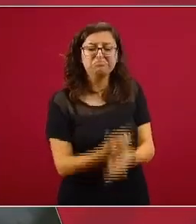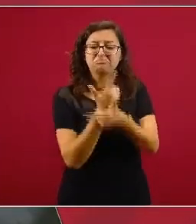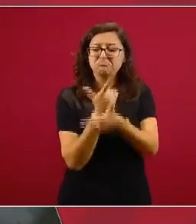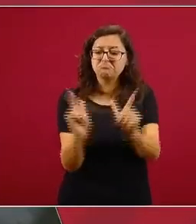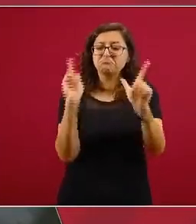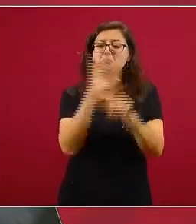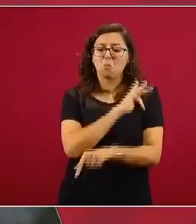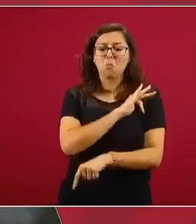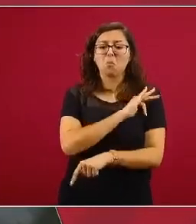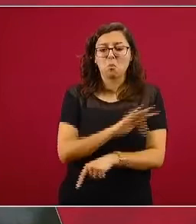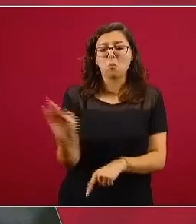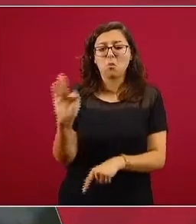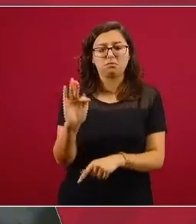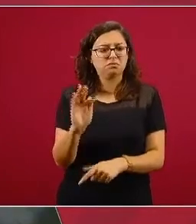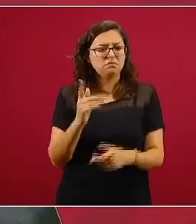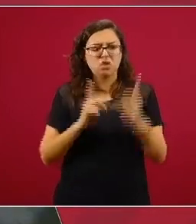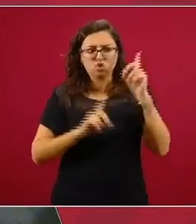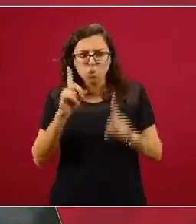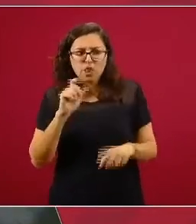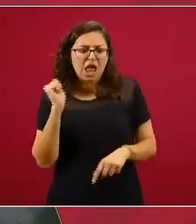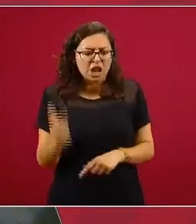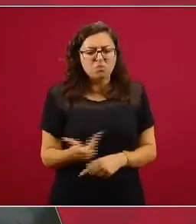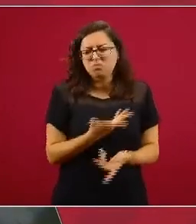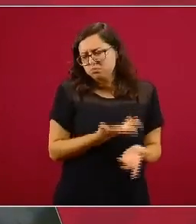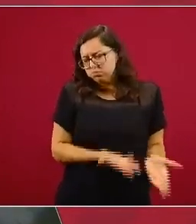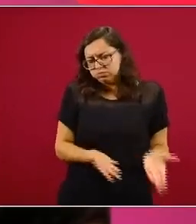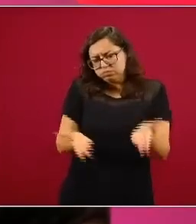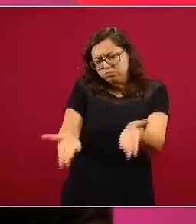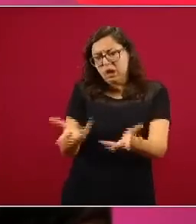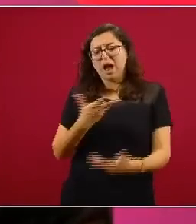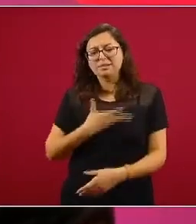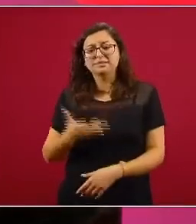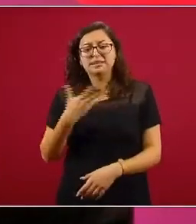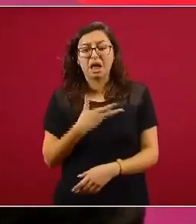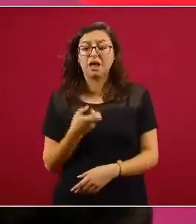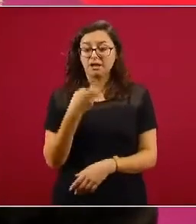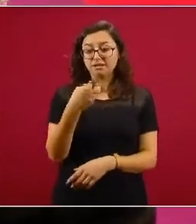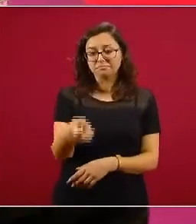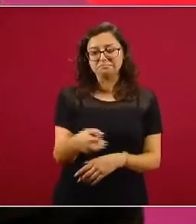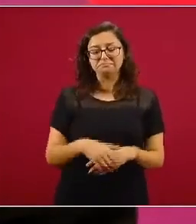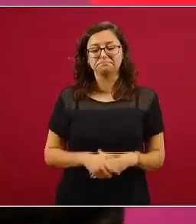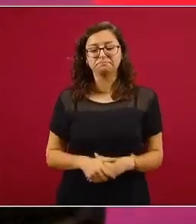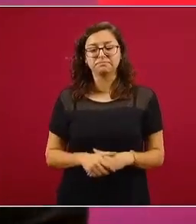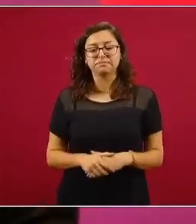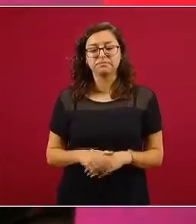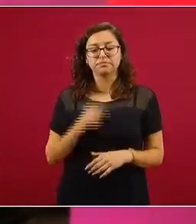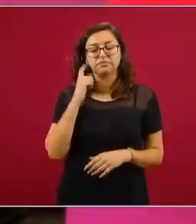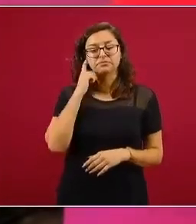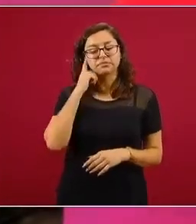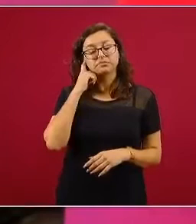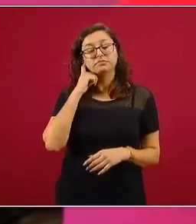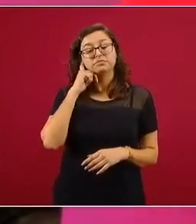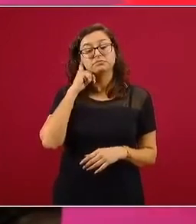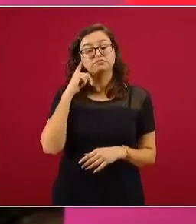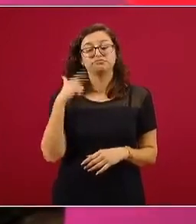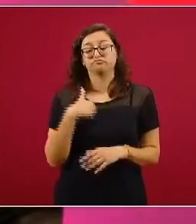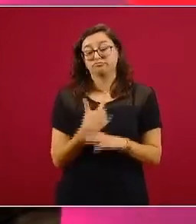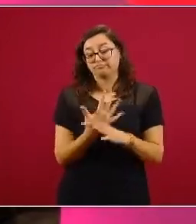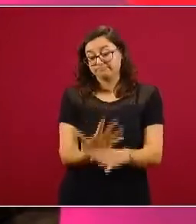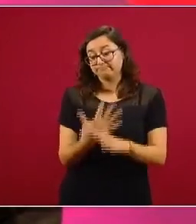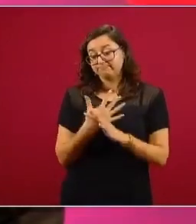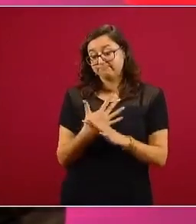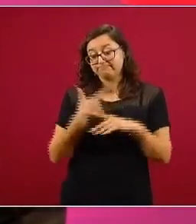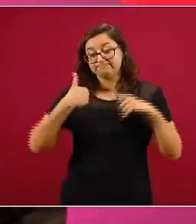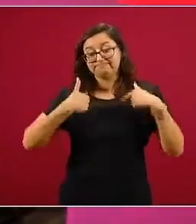y hacer inferencias y observaciones. Entonces a eso me refería, y lo que decía es que